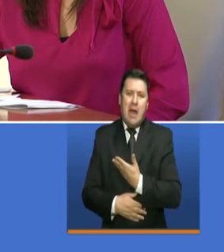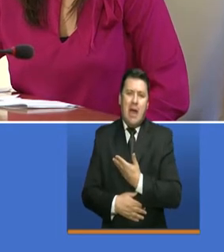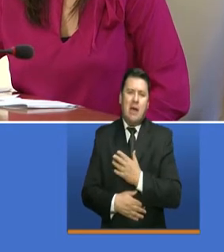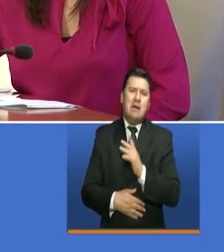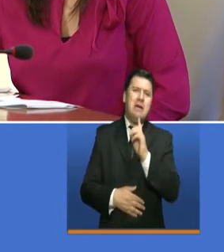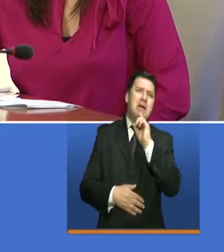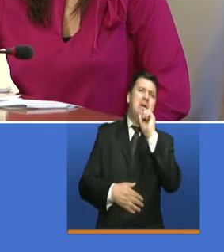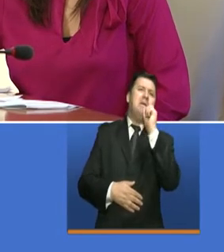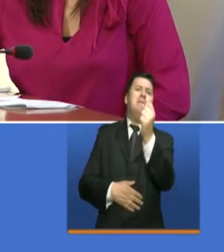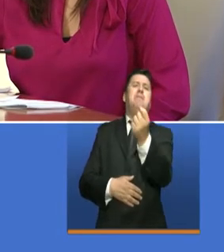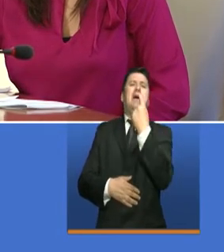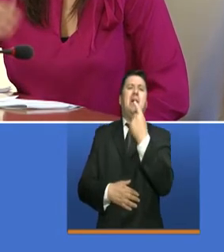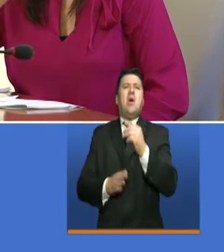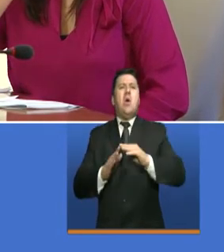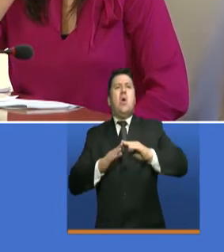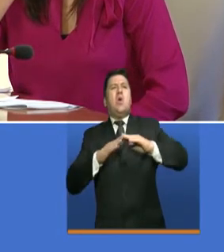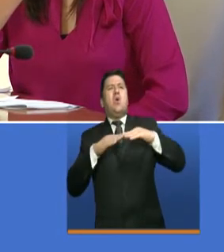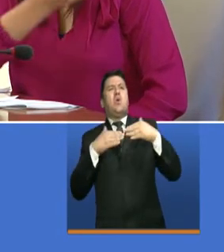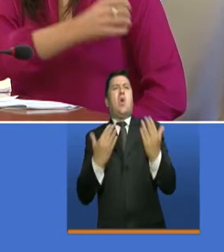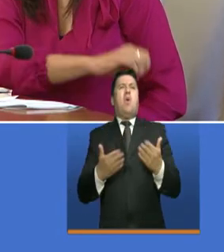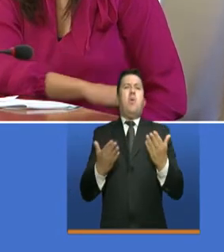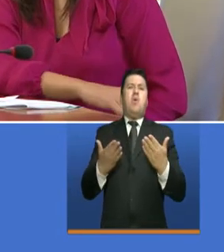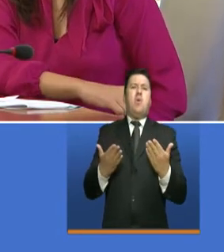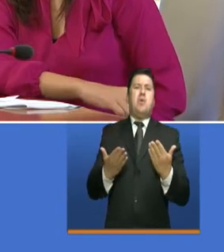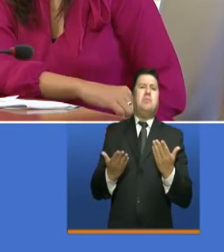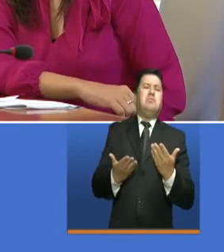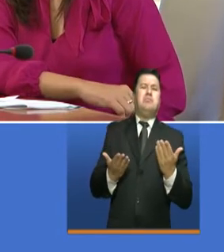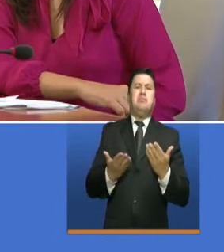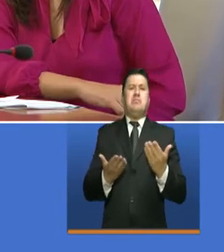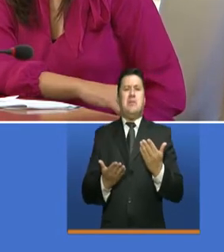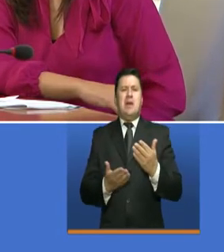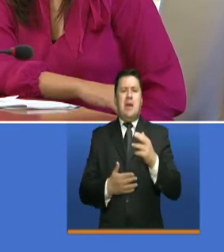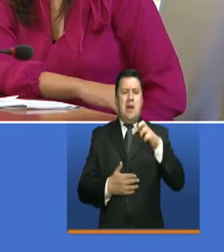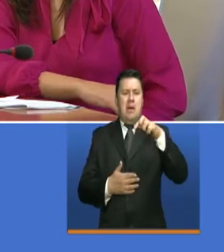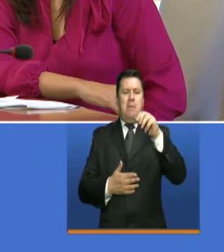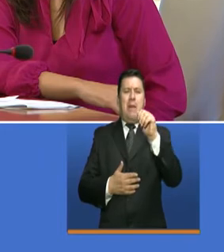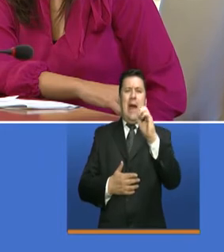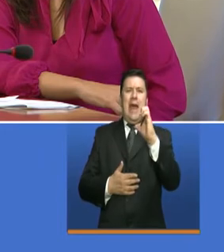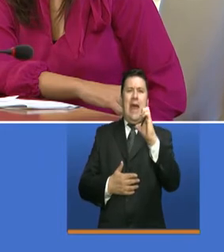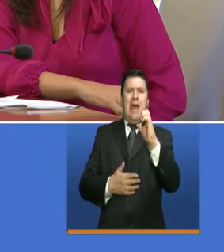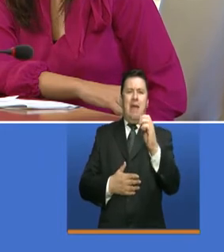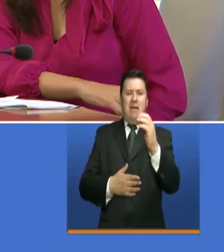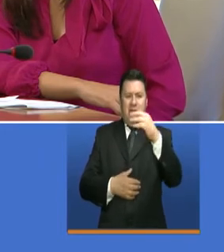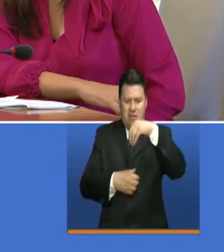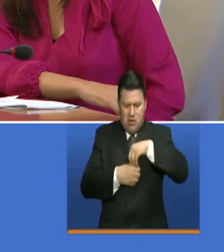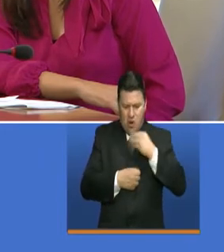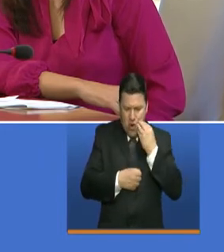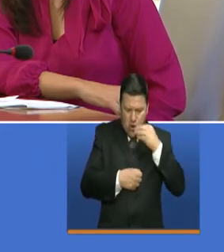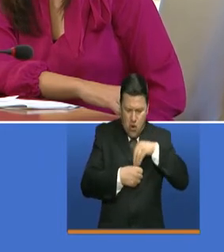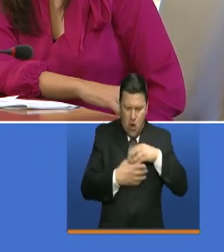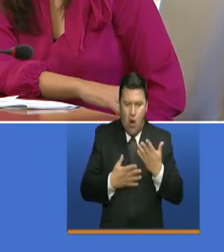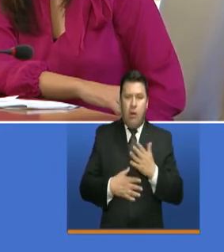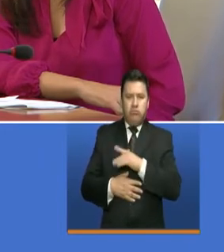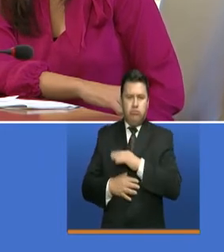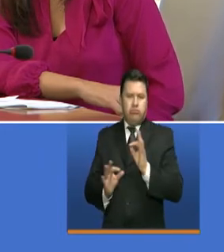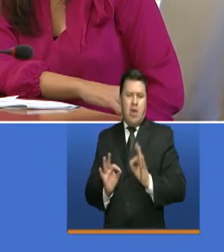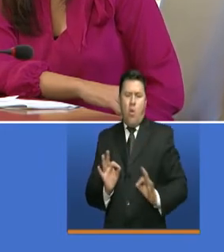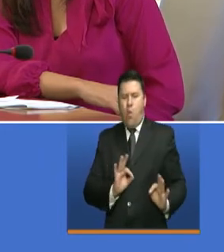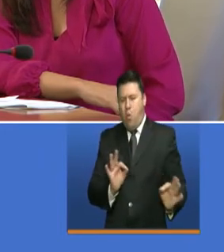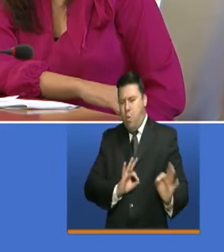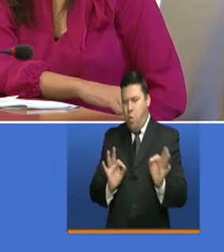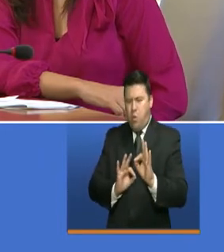hecho la pregunta de, bueno, ¿cómo va a funcionar la llegada del PAE a los hogares? Y esta ha sido una operación